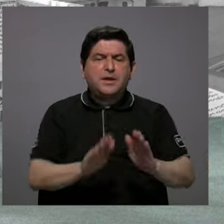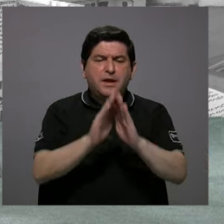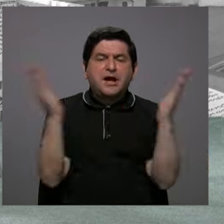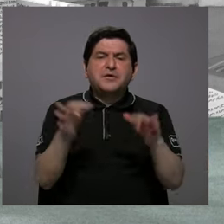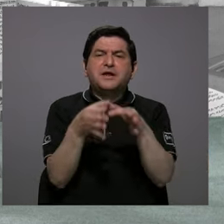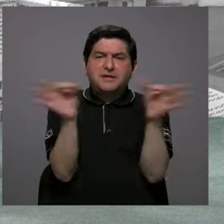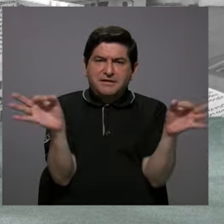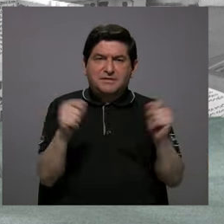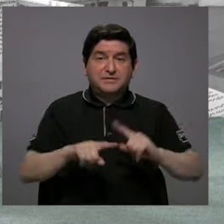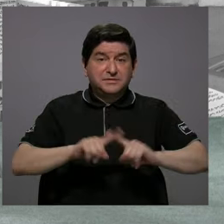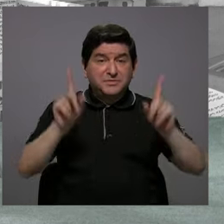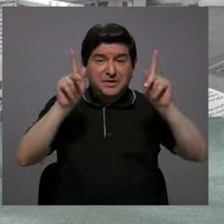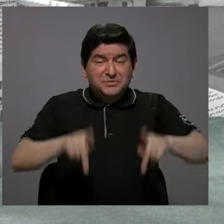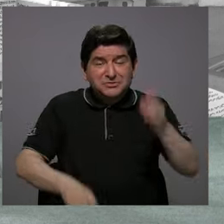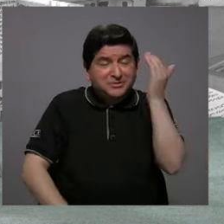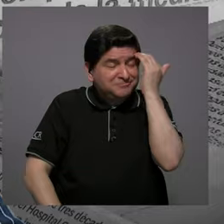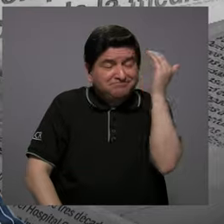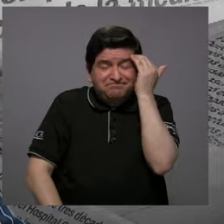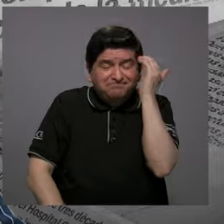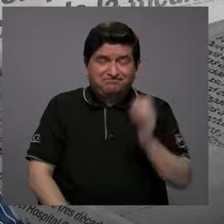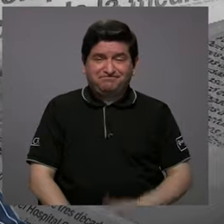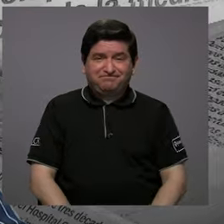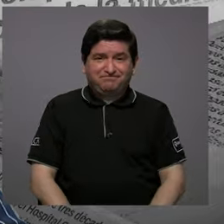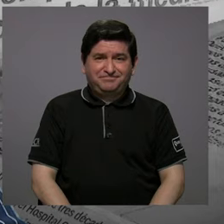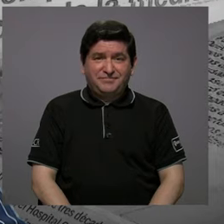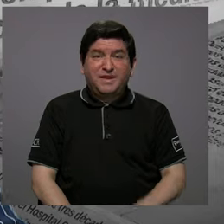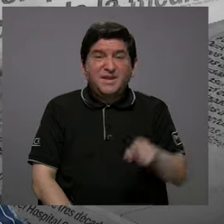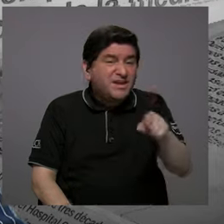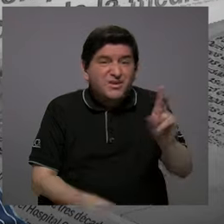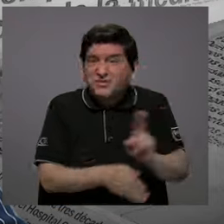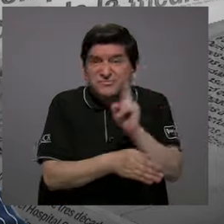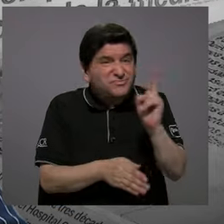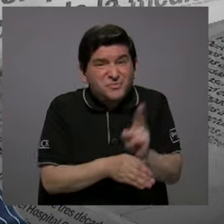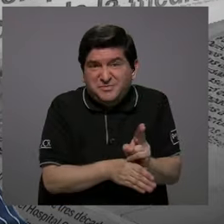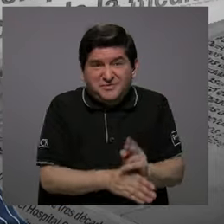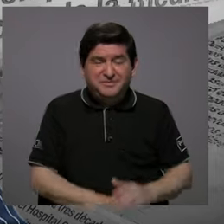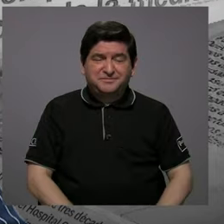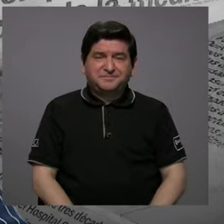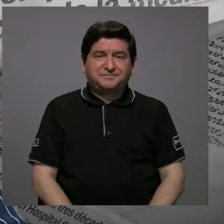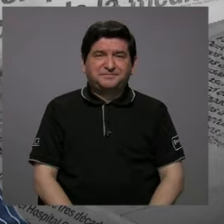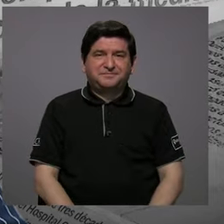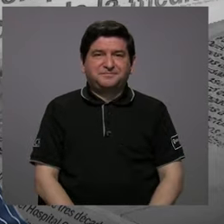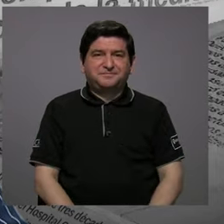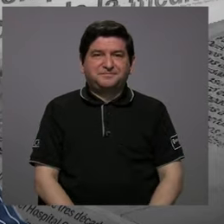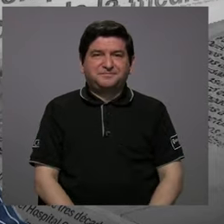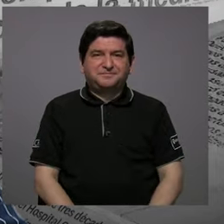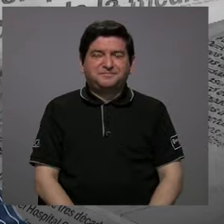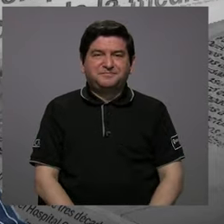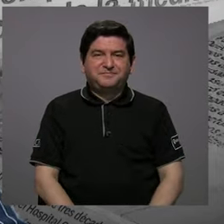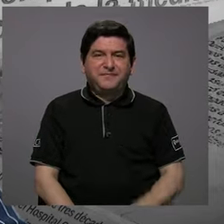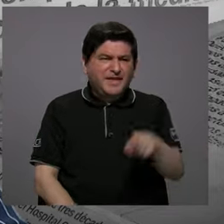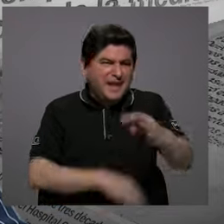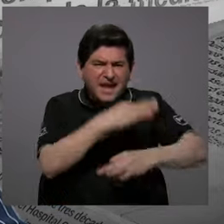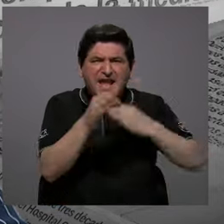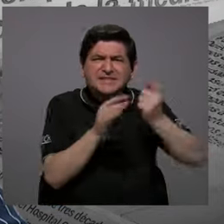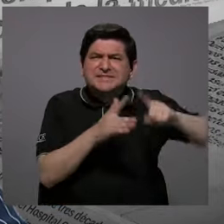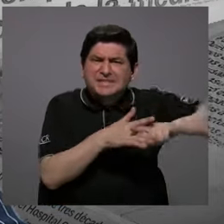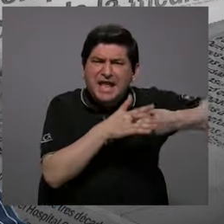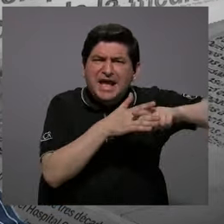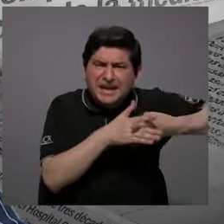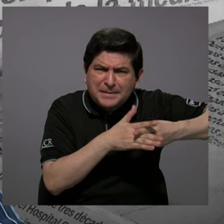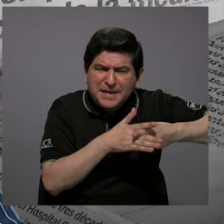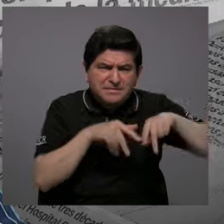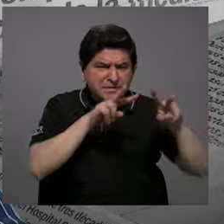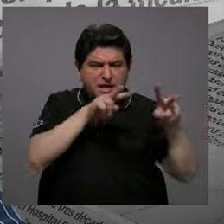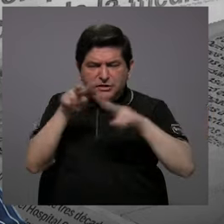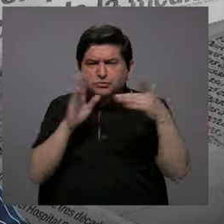gratuita pero la gente no las conoce no las conoce y no las usa y y la y el este este tipo de herramientas esta